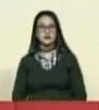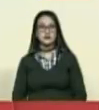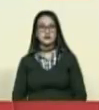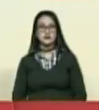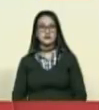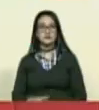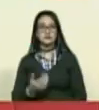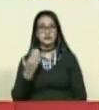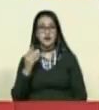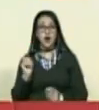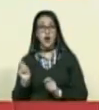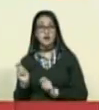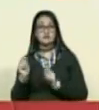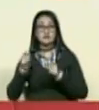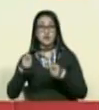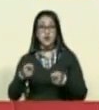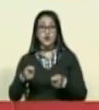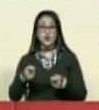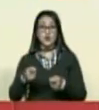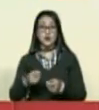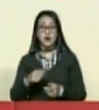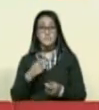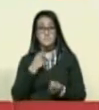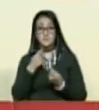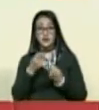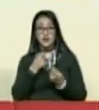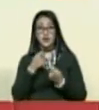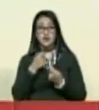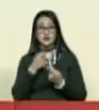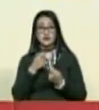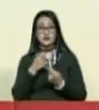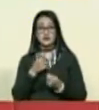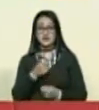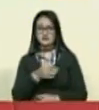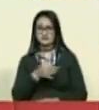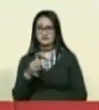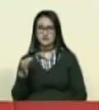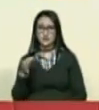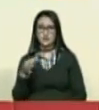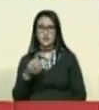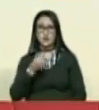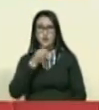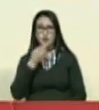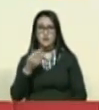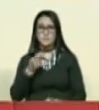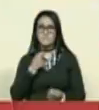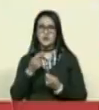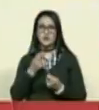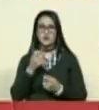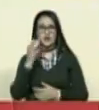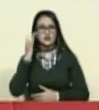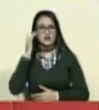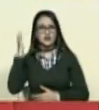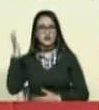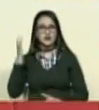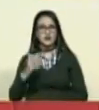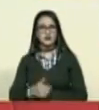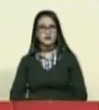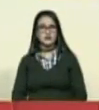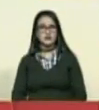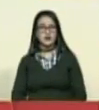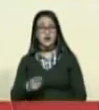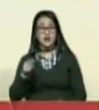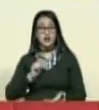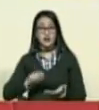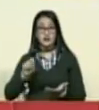Ernesto, además de ser un periodista sagaz, buen periodista, inteligente, es